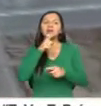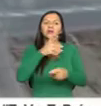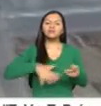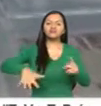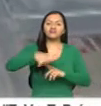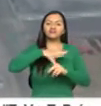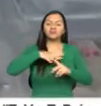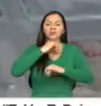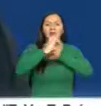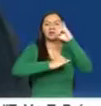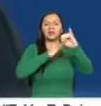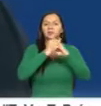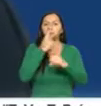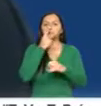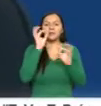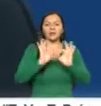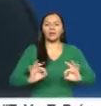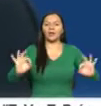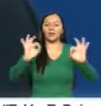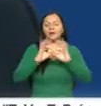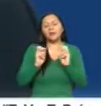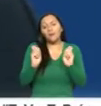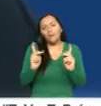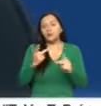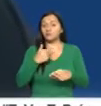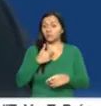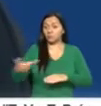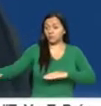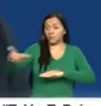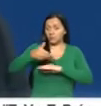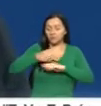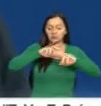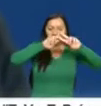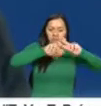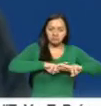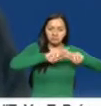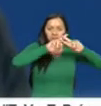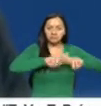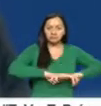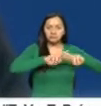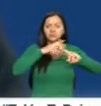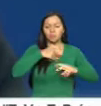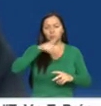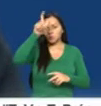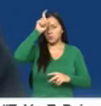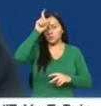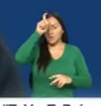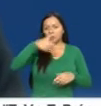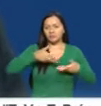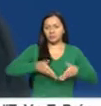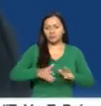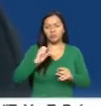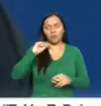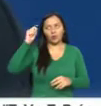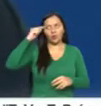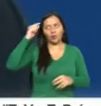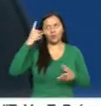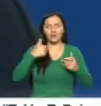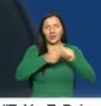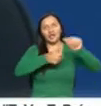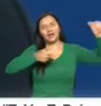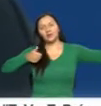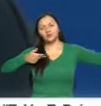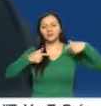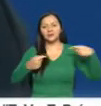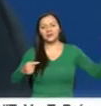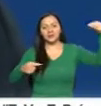círculos internacionales. Así que me dije que siendo un inversionista turco y un poco loco para venir desde tan